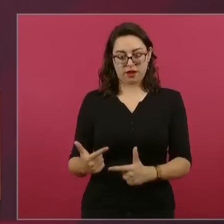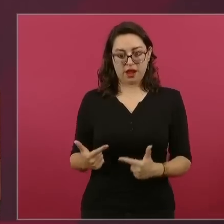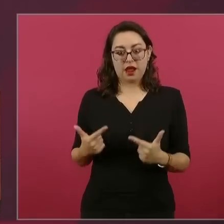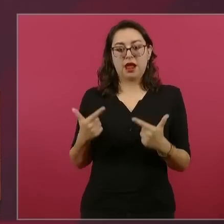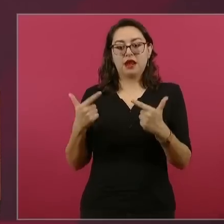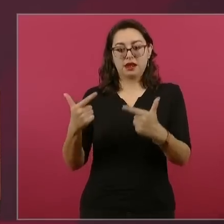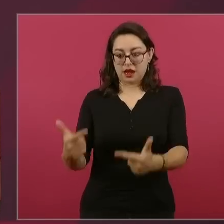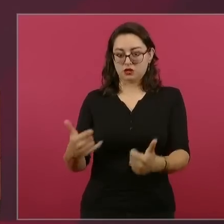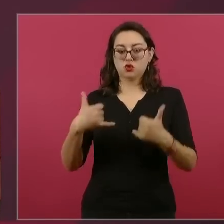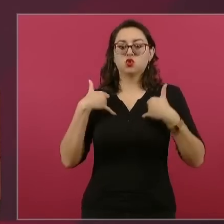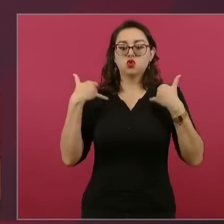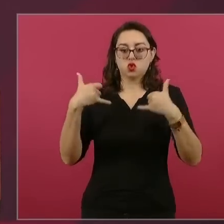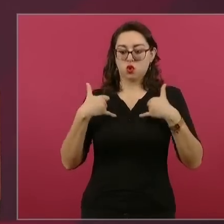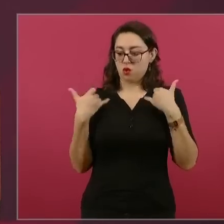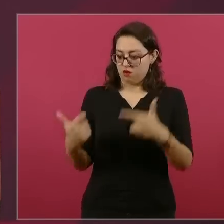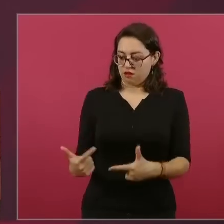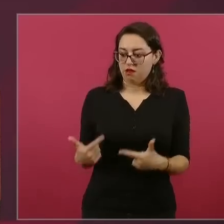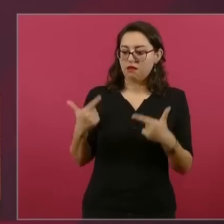viene el relevo generacional